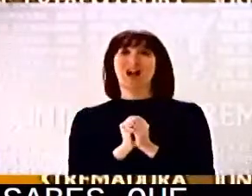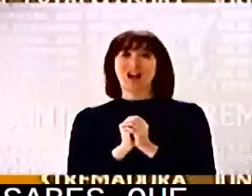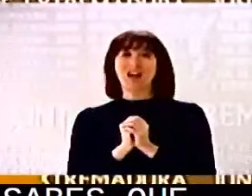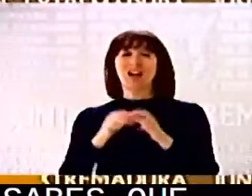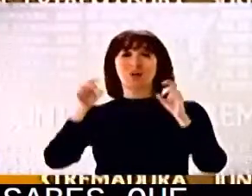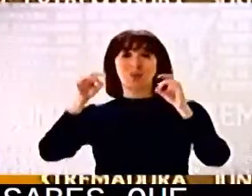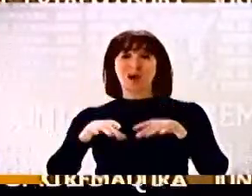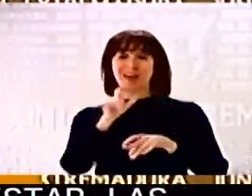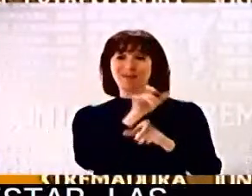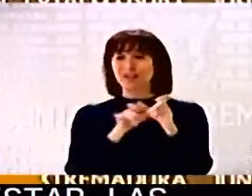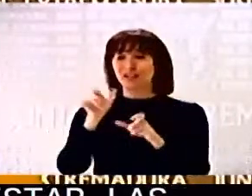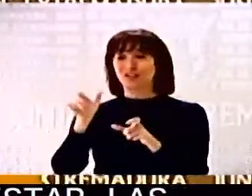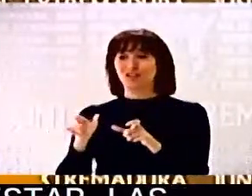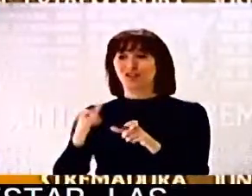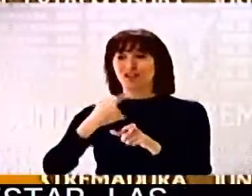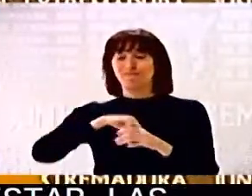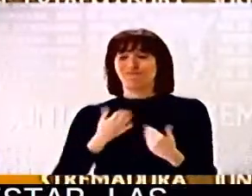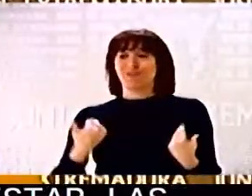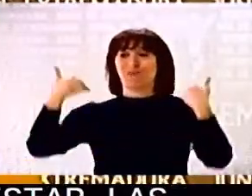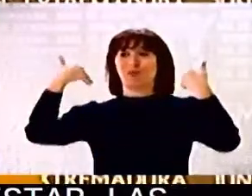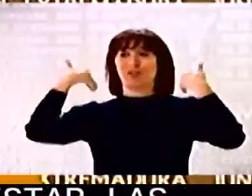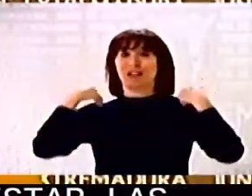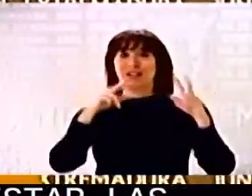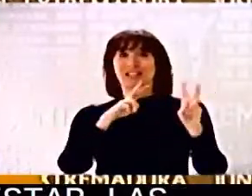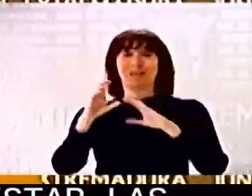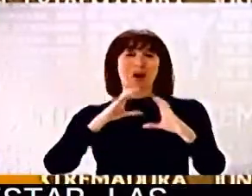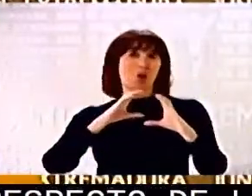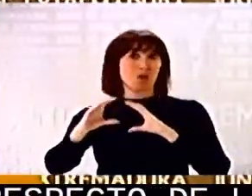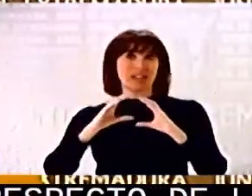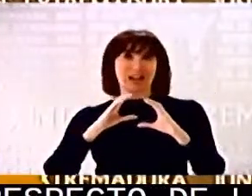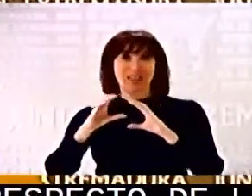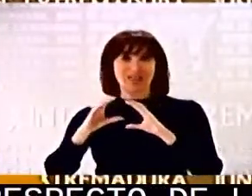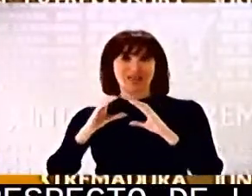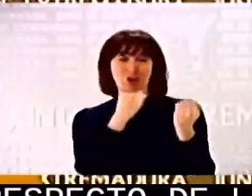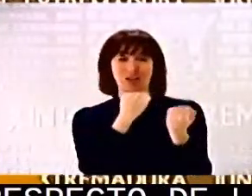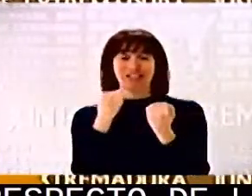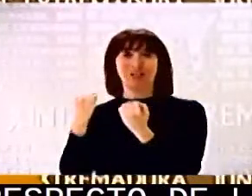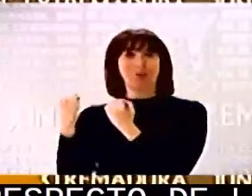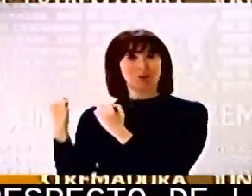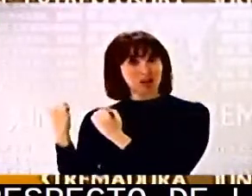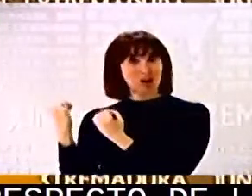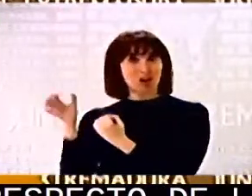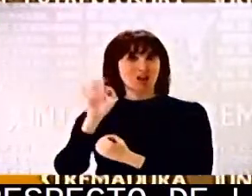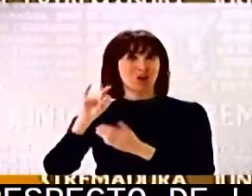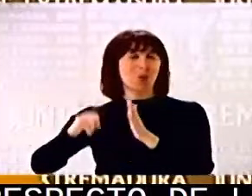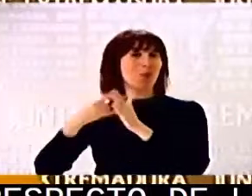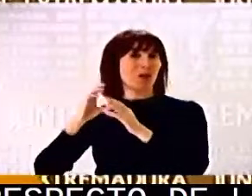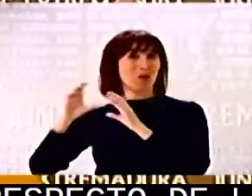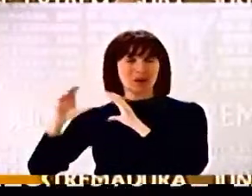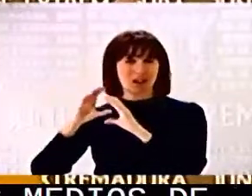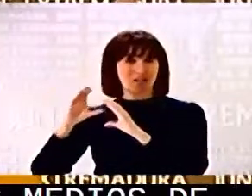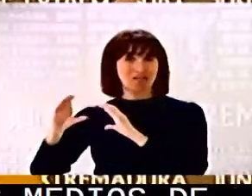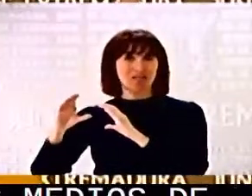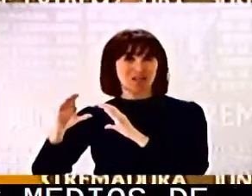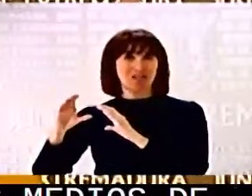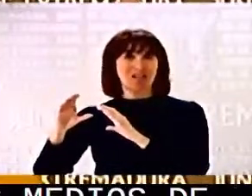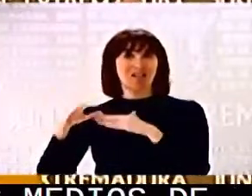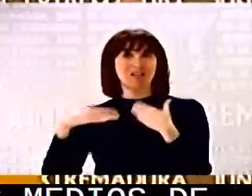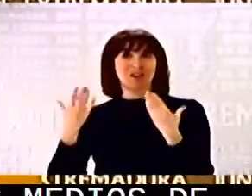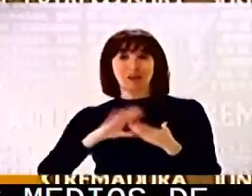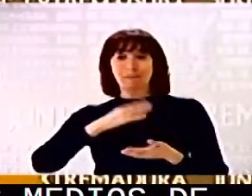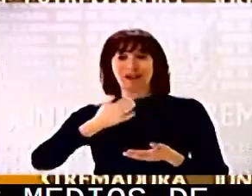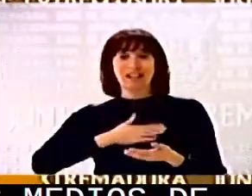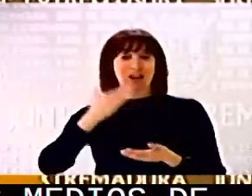estar las personas que tenemos responsabilidad respecto de la comunicación institucional o la de los medios de comunicación, y que aunque sea mañana